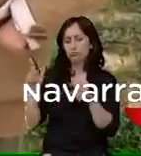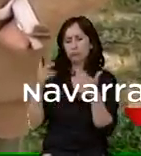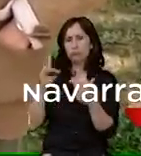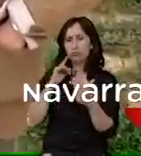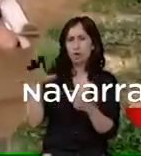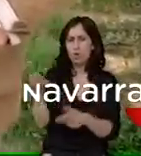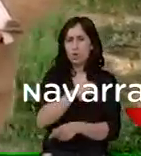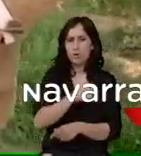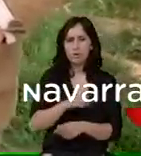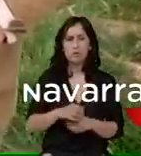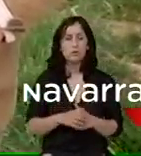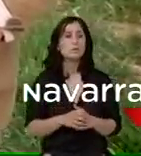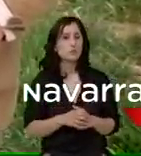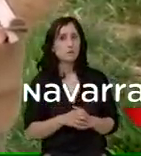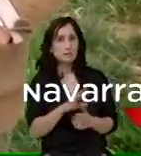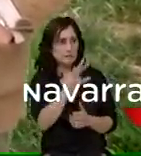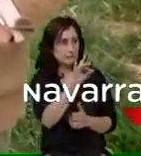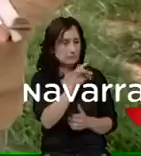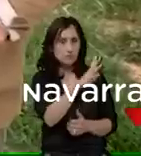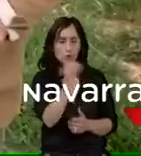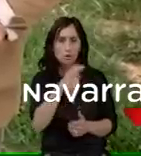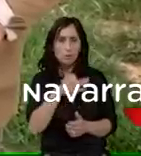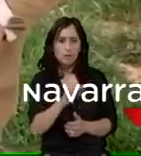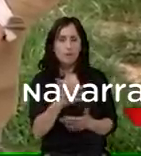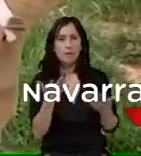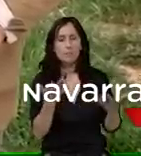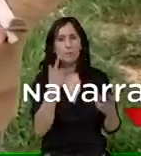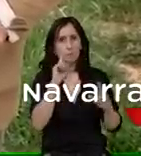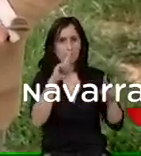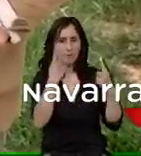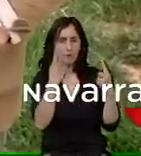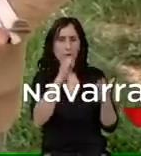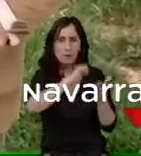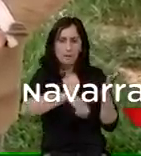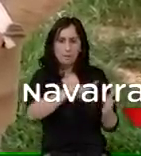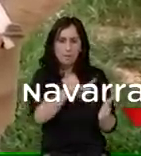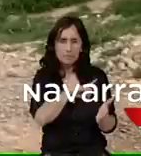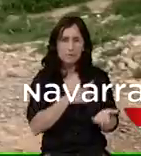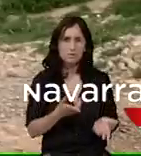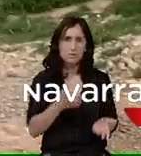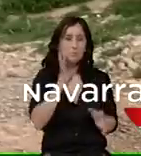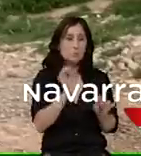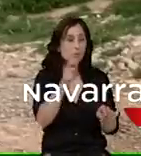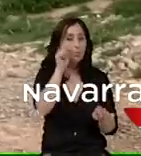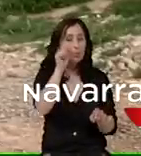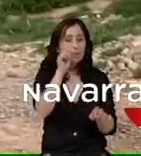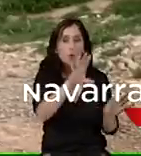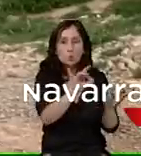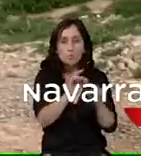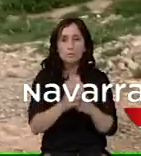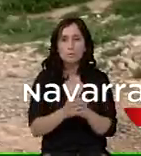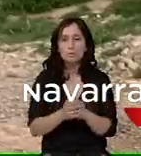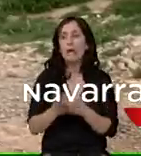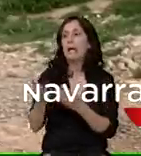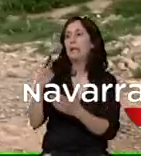que la podía coger. Sí, claro que se puede coger, pero pidiendo permiso primero, que son las bicicletas que usamos para los turistas. Pues ya sé lo que vamos a hacer.